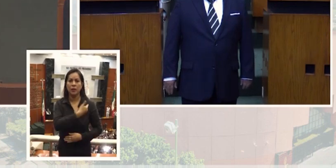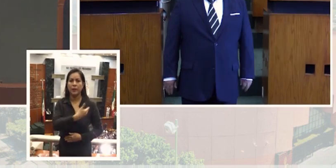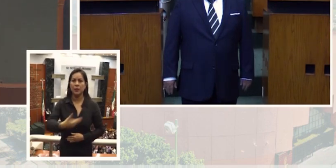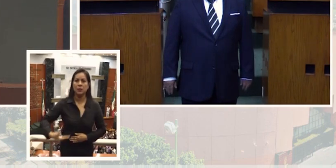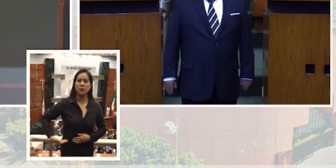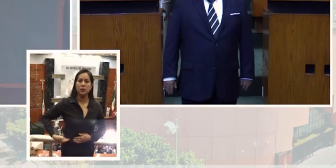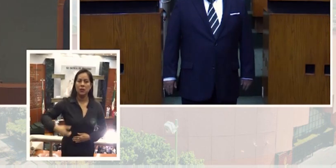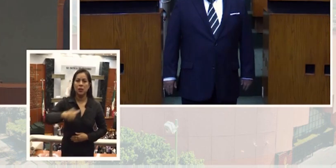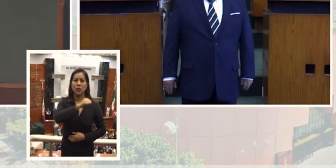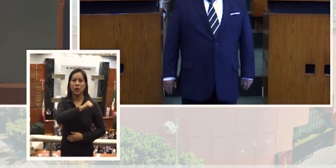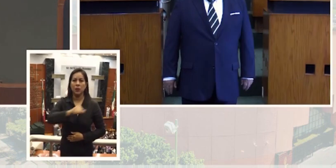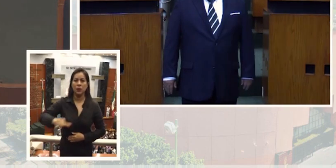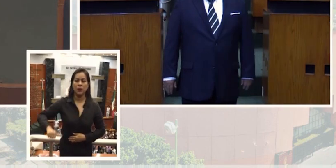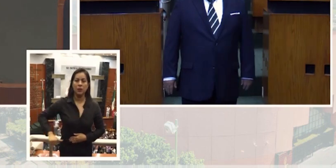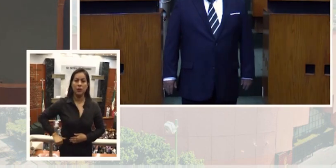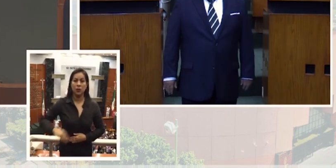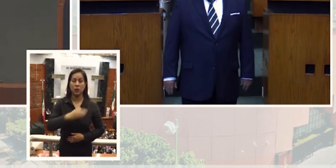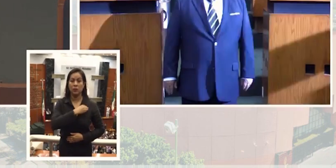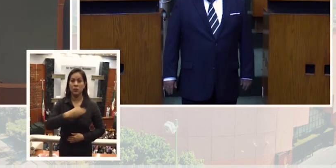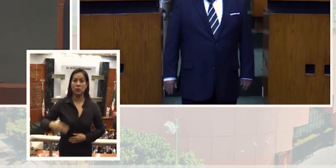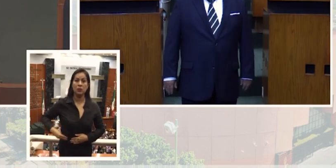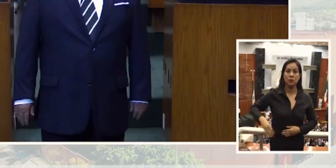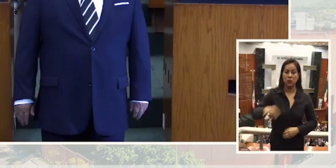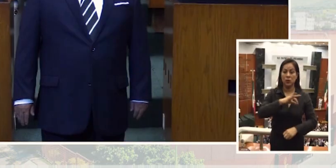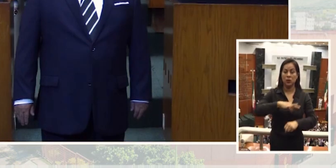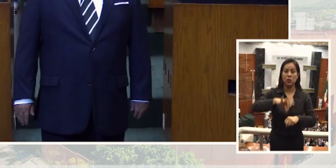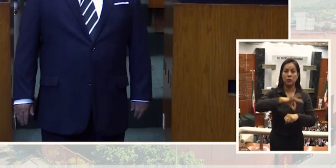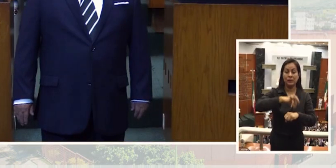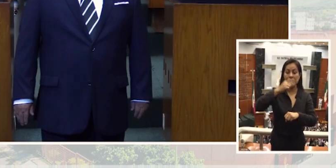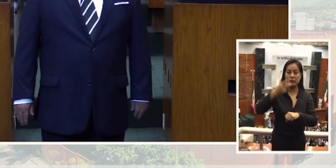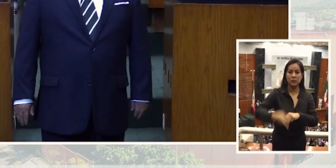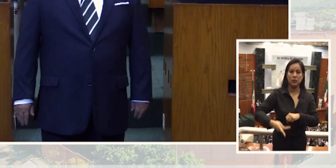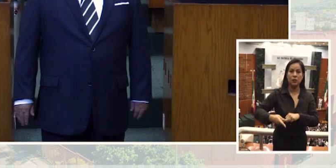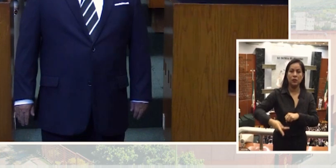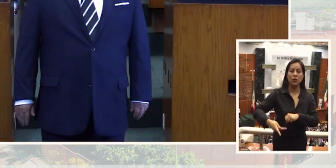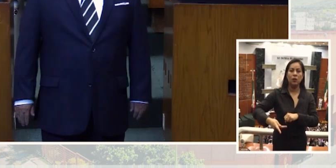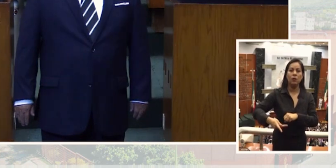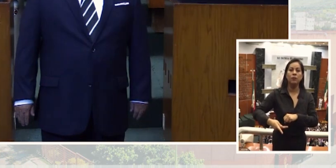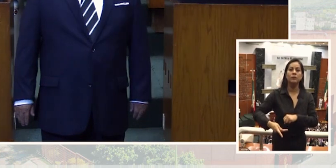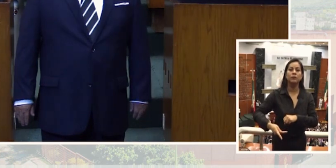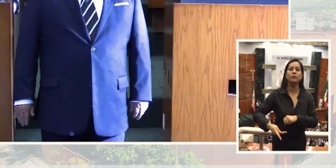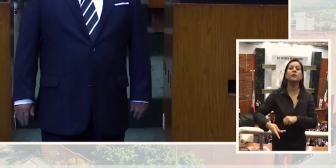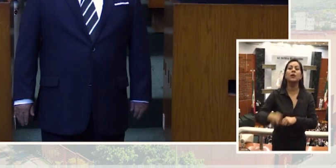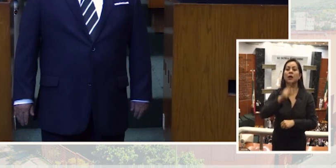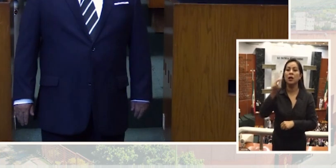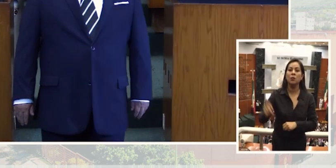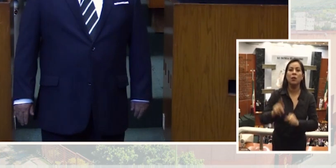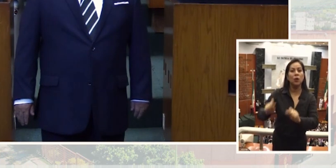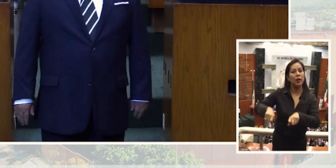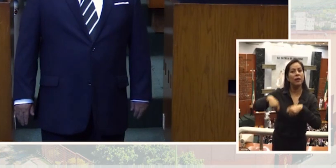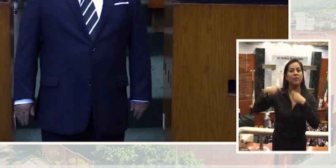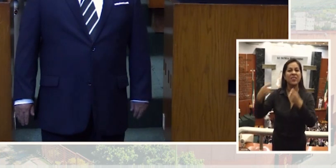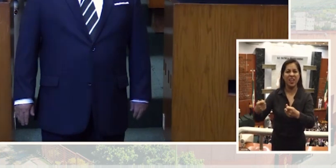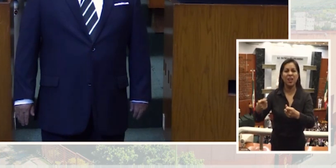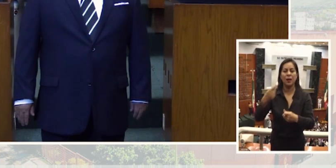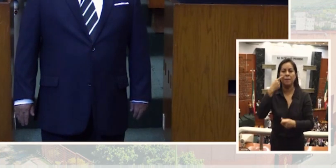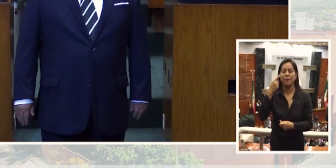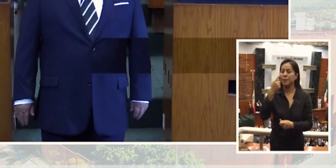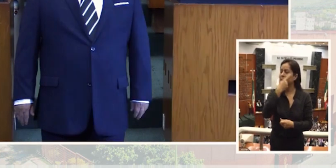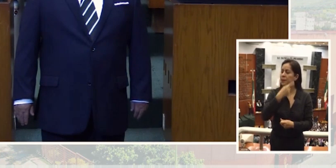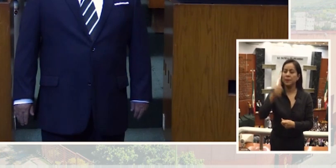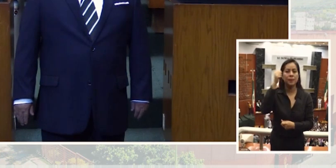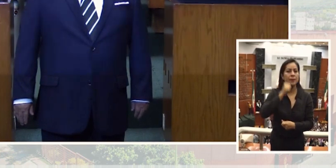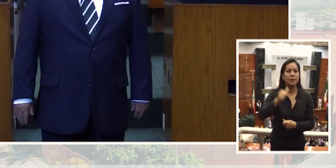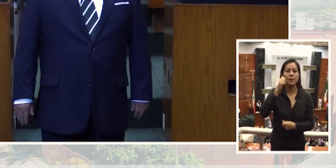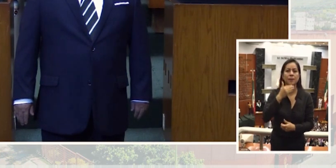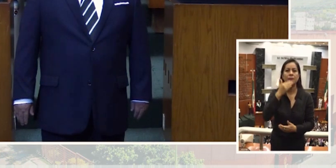presidente del Honorable Ayuntamiento del municipio de Chilpancingo de los Bravos Guerrero, que el pueblo le ha conferido, mirando en todo por el